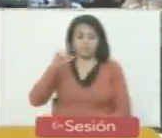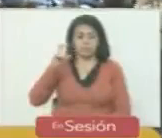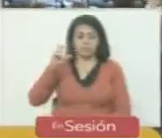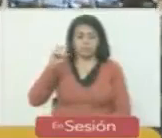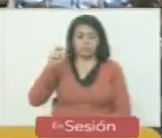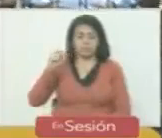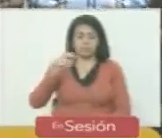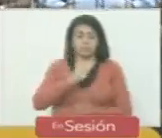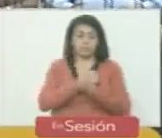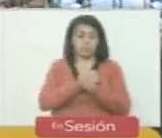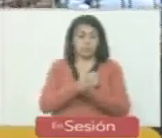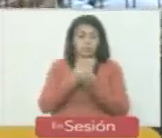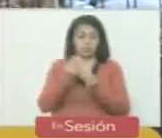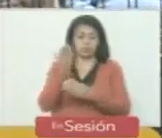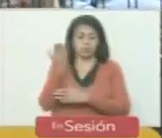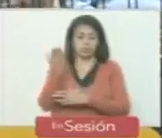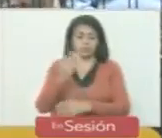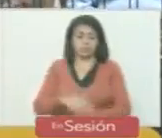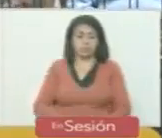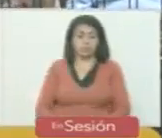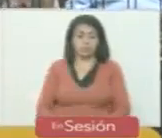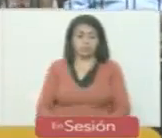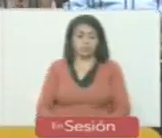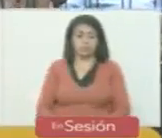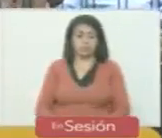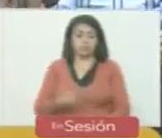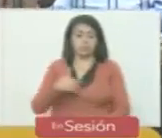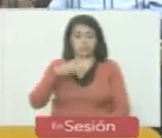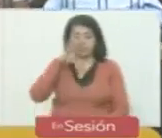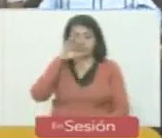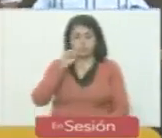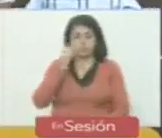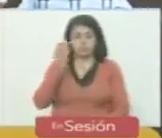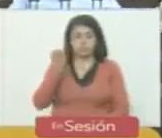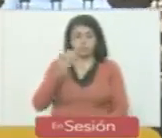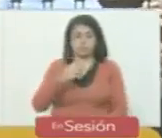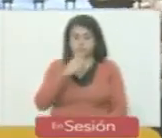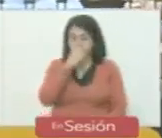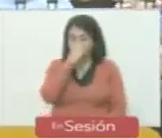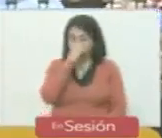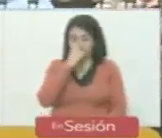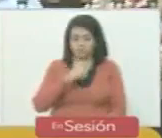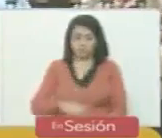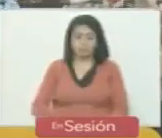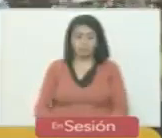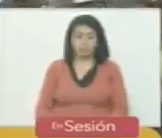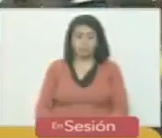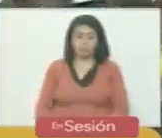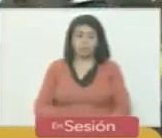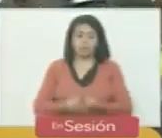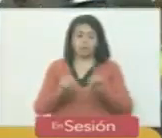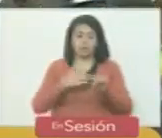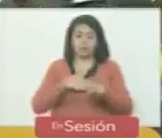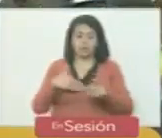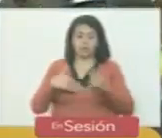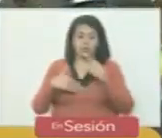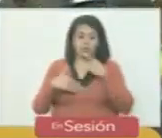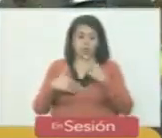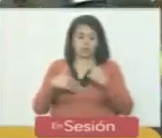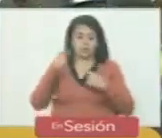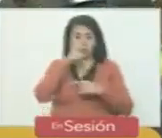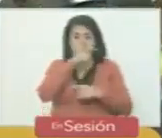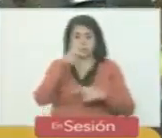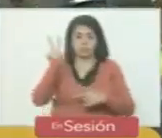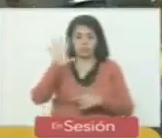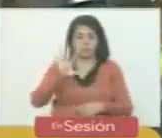yo lo aprecio mucho a usted. Yo lo entiendo a usted, el papel que usted tiene que hacer. Pero quiero decirlo al pueblo